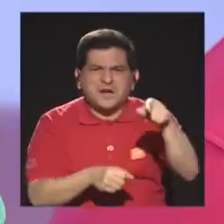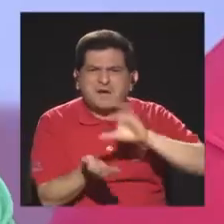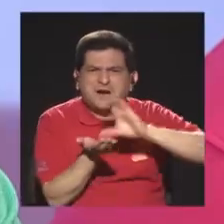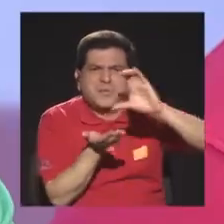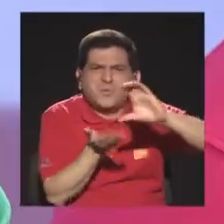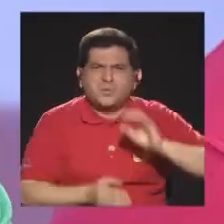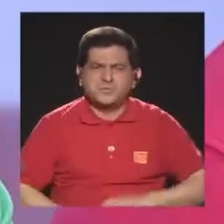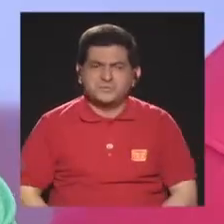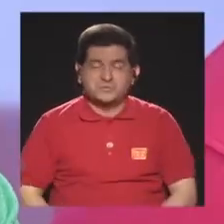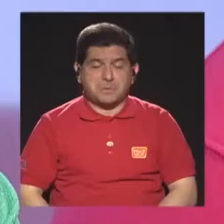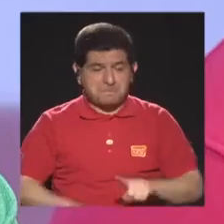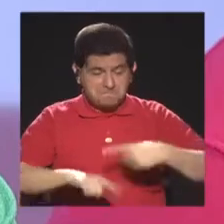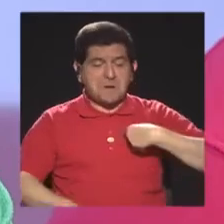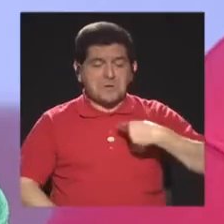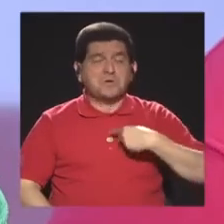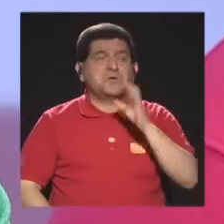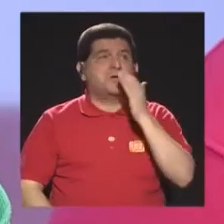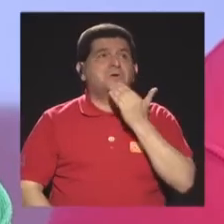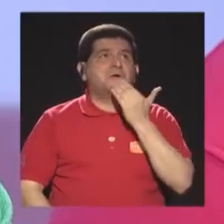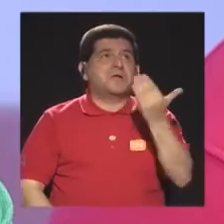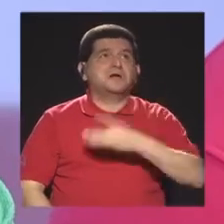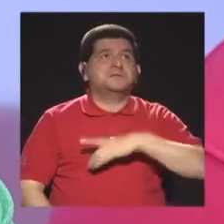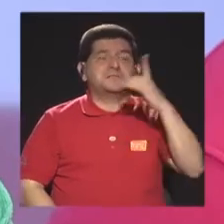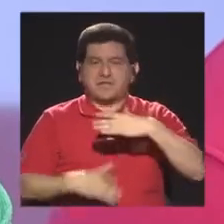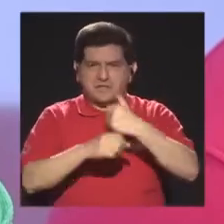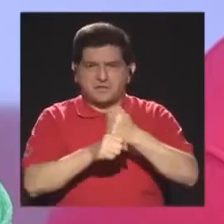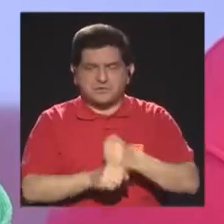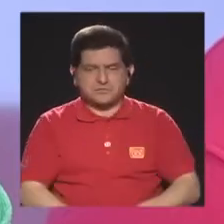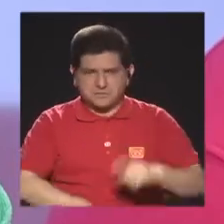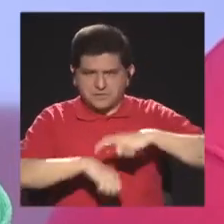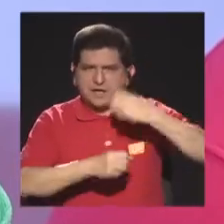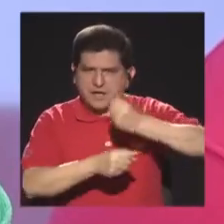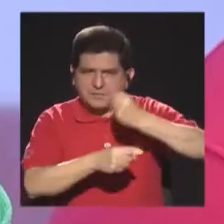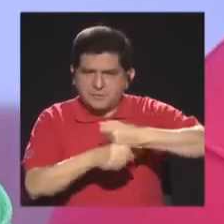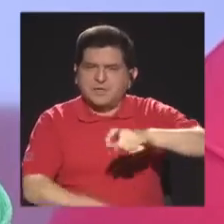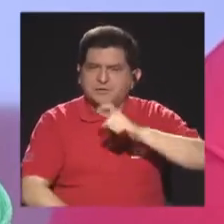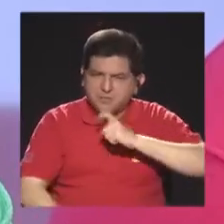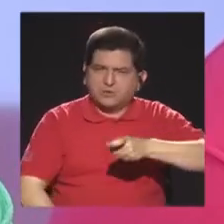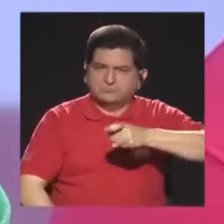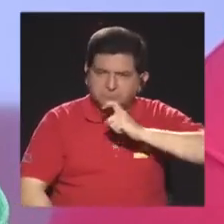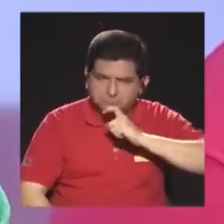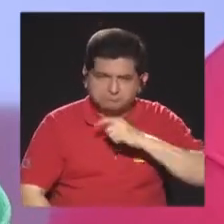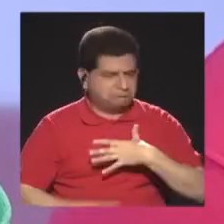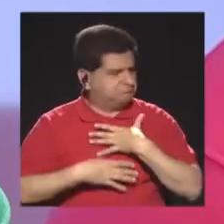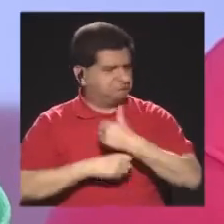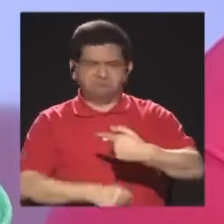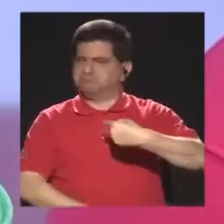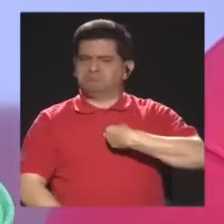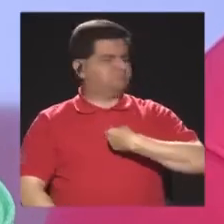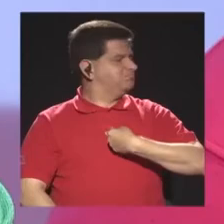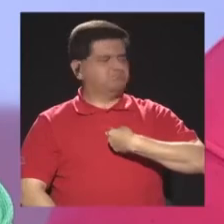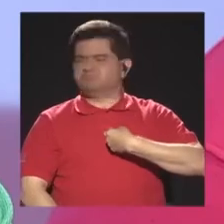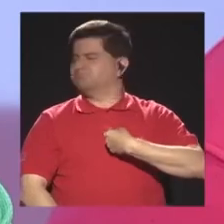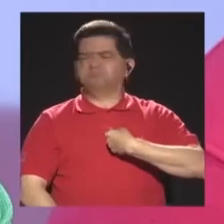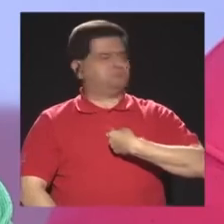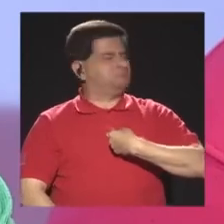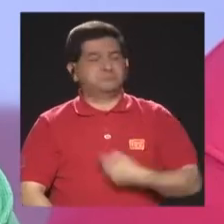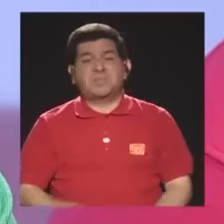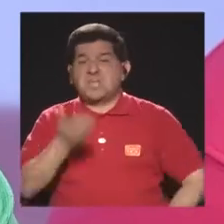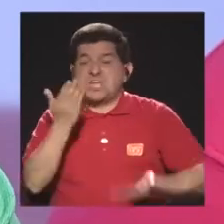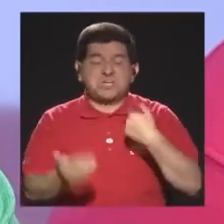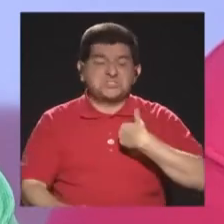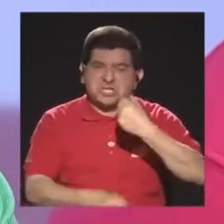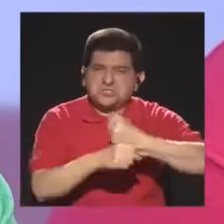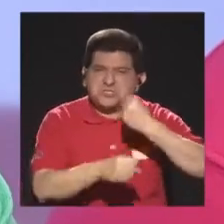gracias a Dios lo hice. Y a la hora de entrar a trabajar pues es difícil porque no confían en uno. Tal vez